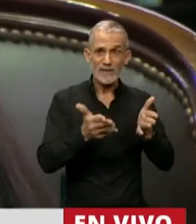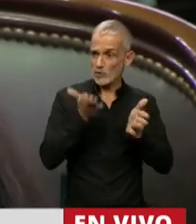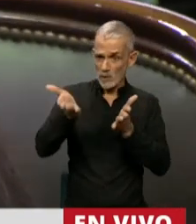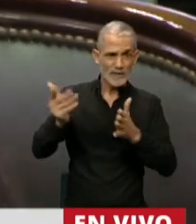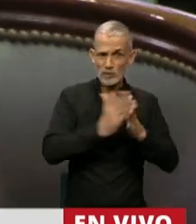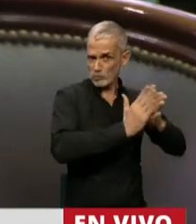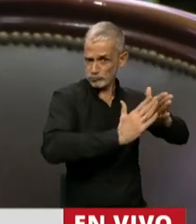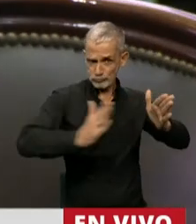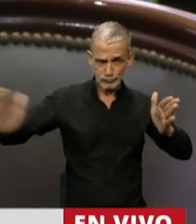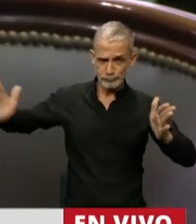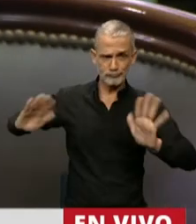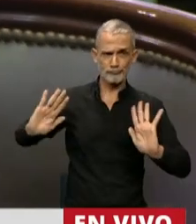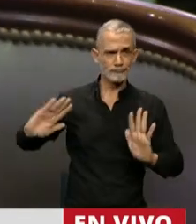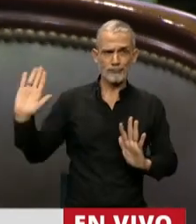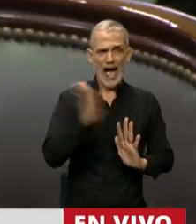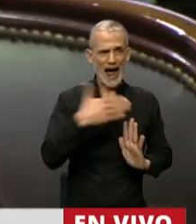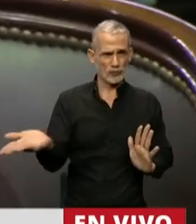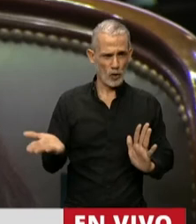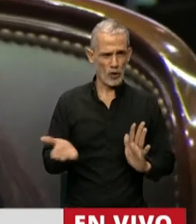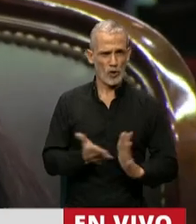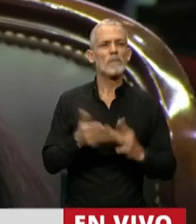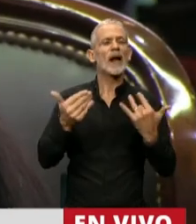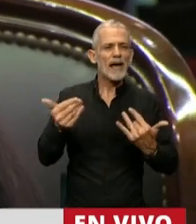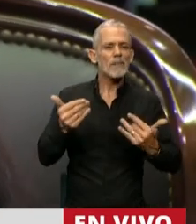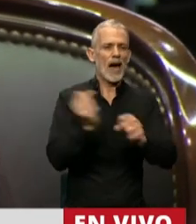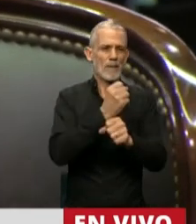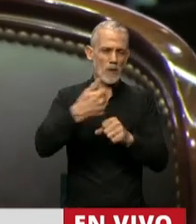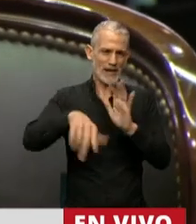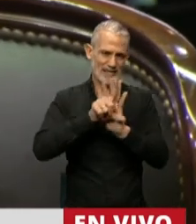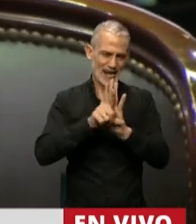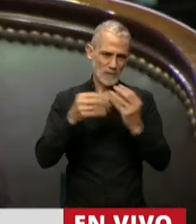amplitud de la necesidad está totalmente justificada para que podamos aprobar